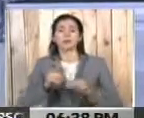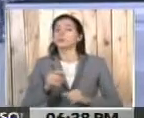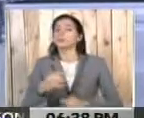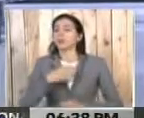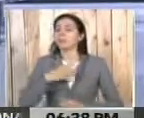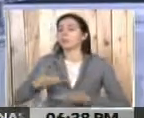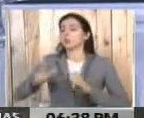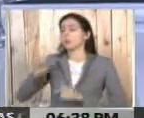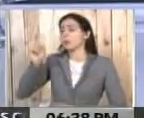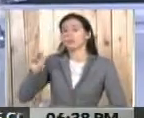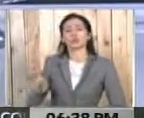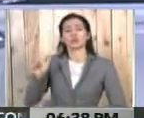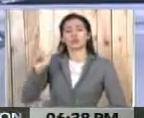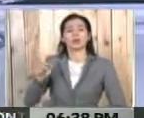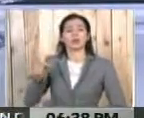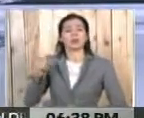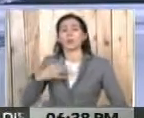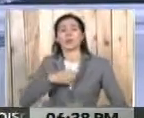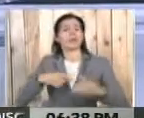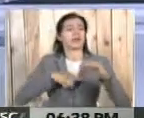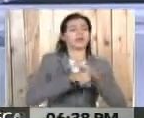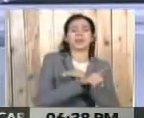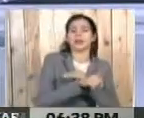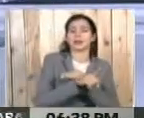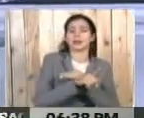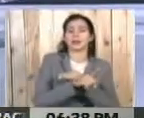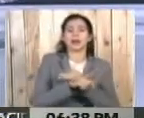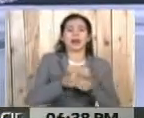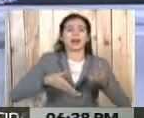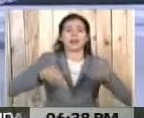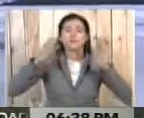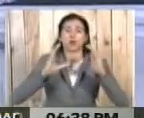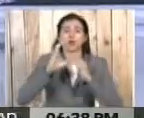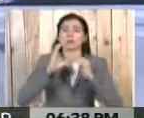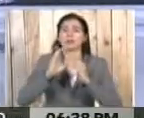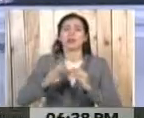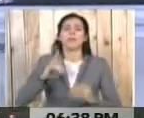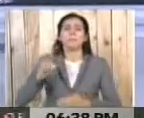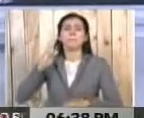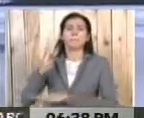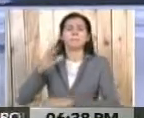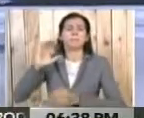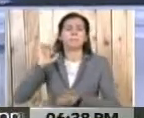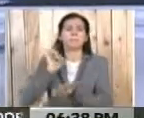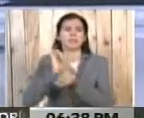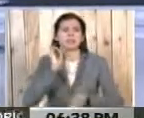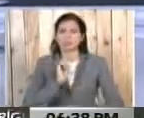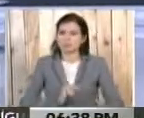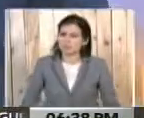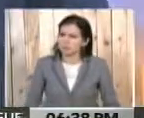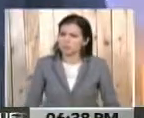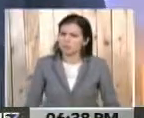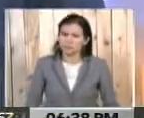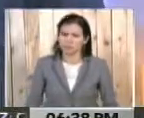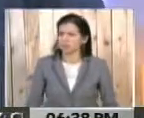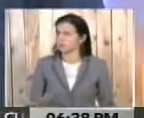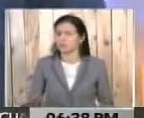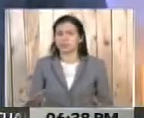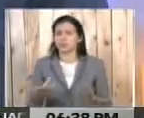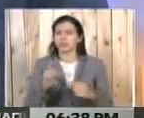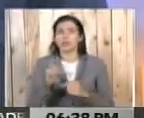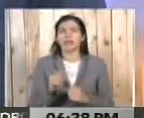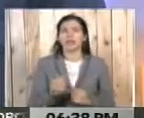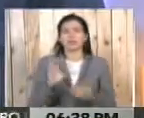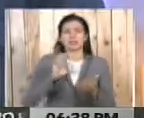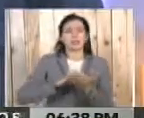ley que se abroga atribuciones penales que no puede tener. Es una ley que elimina facultades del Estado, que desmonta el